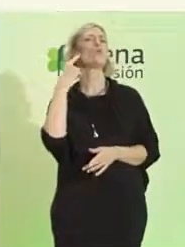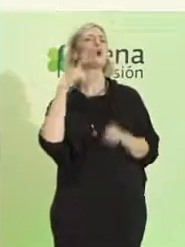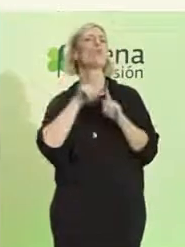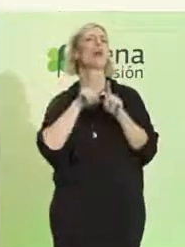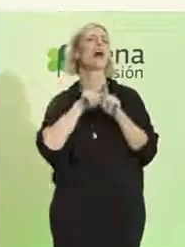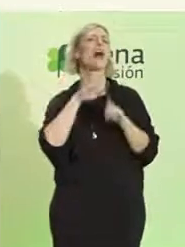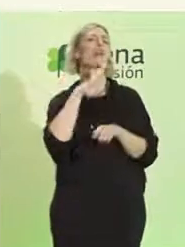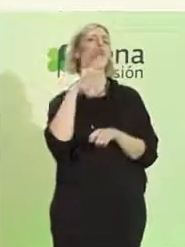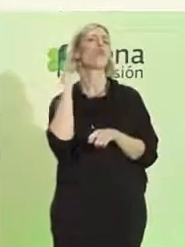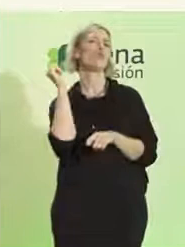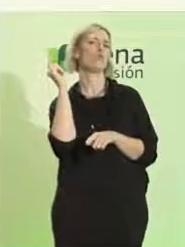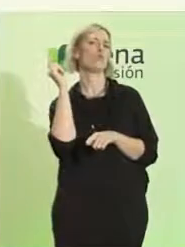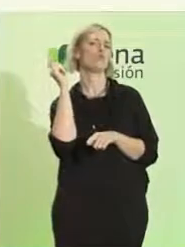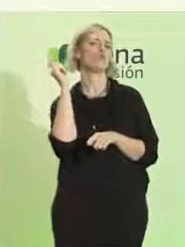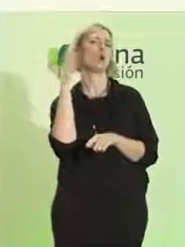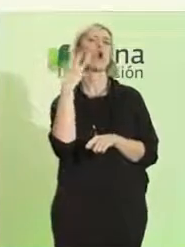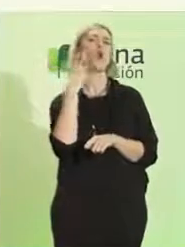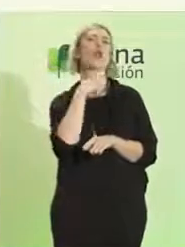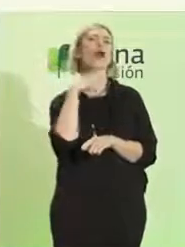Color azul.